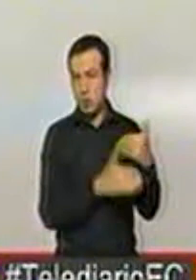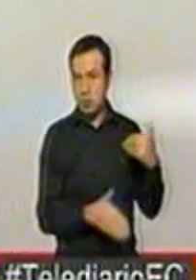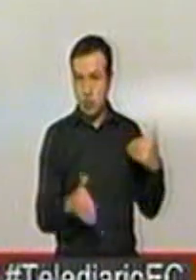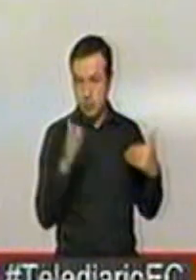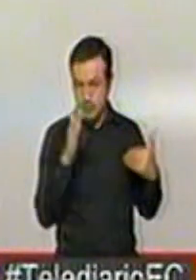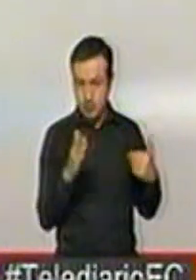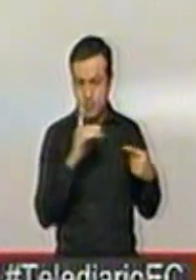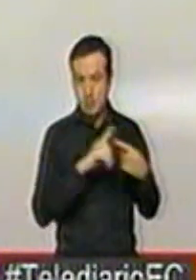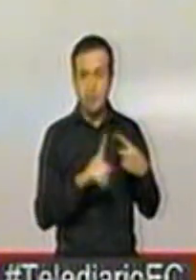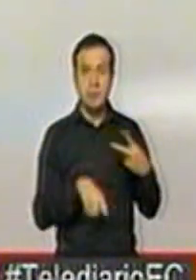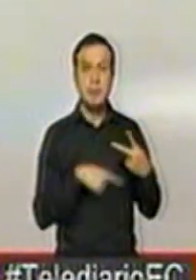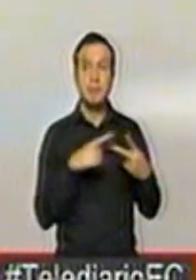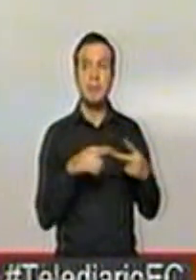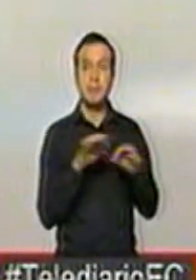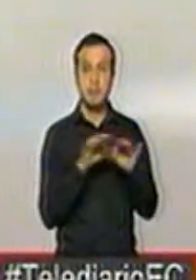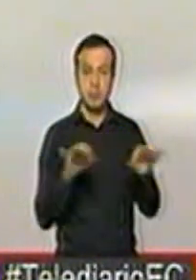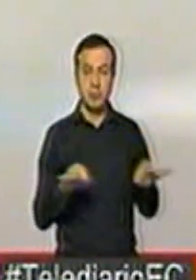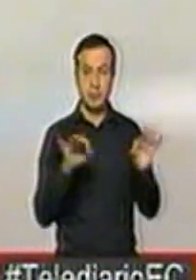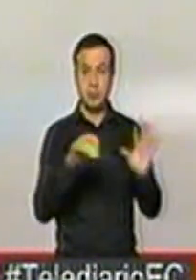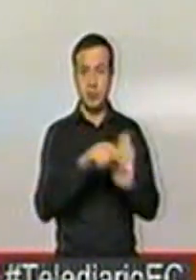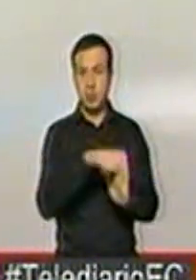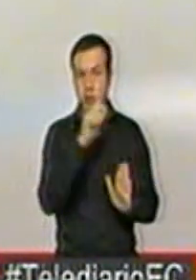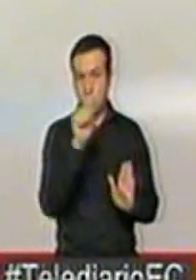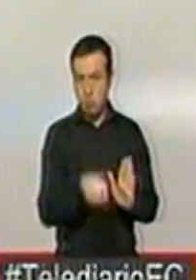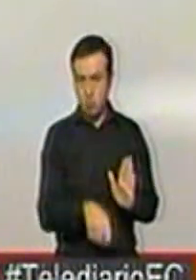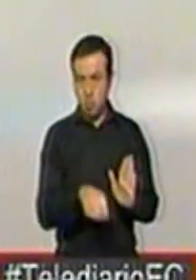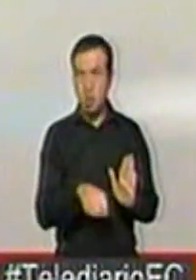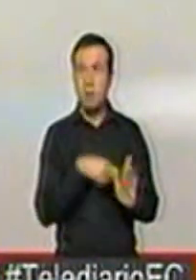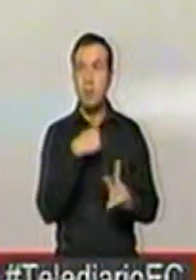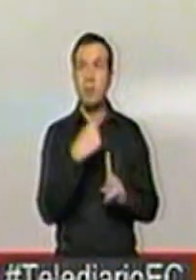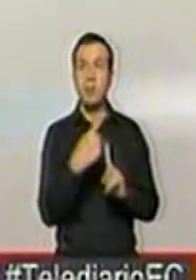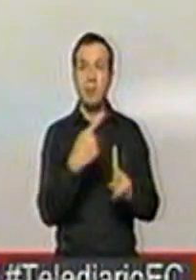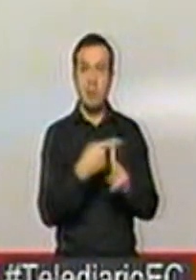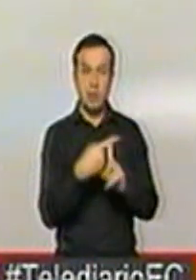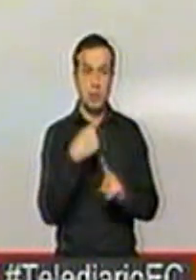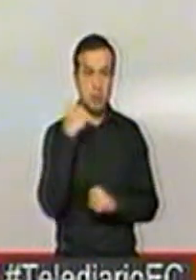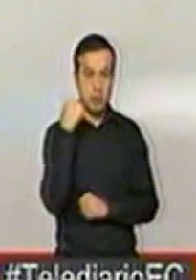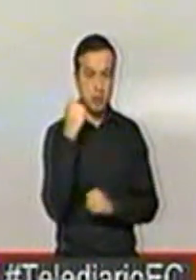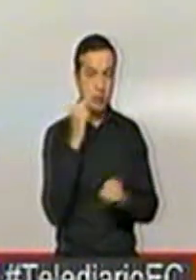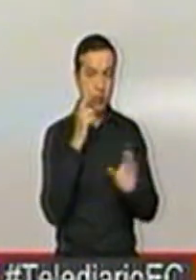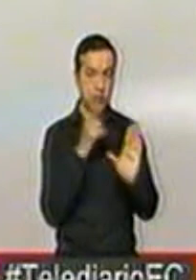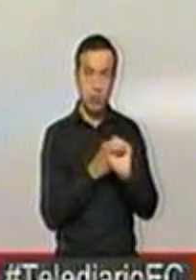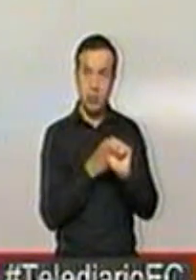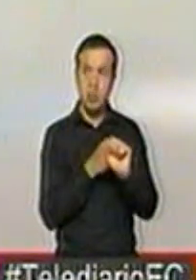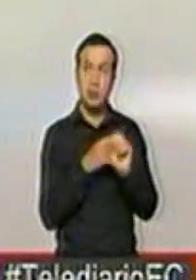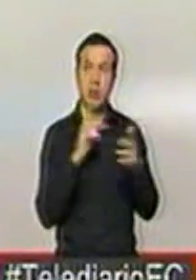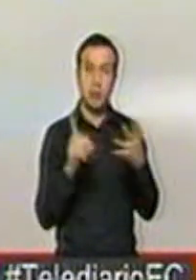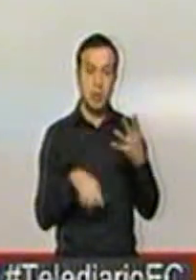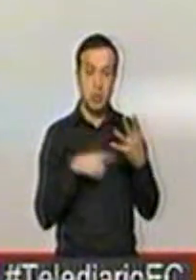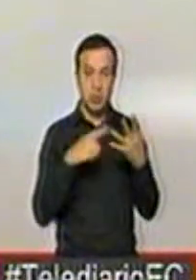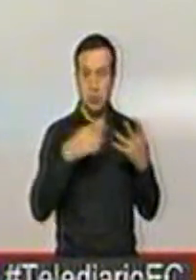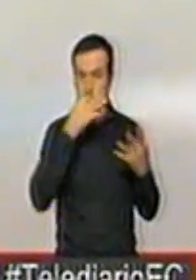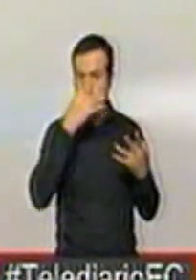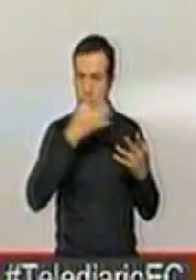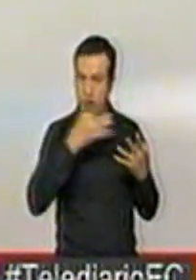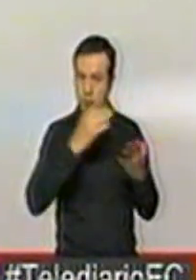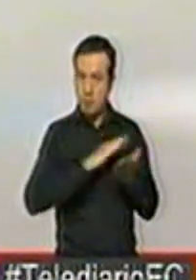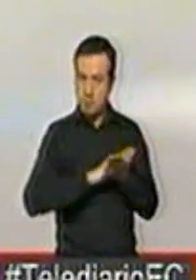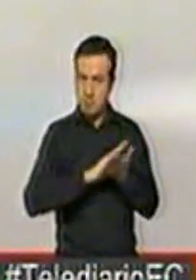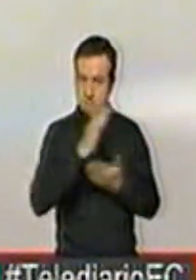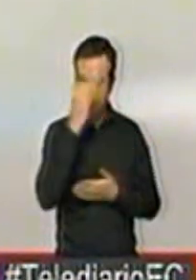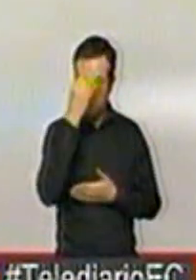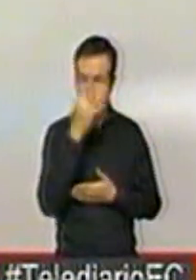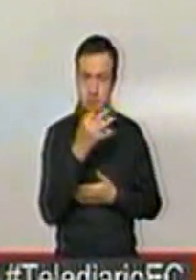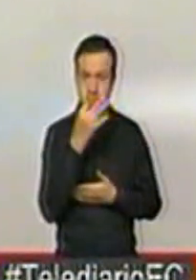luego el título de abogado o doctor en jurisprudencia más de goce en los derechos de participación política y la probidad en este caso específico